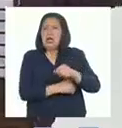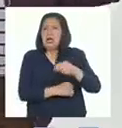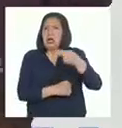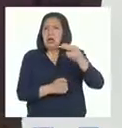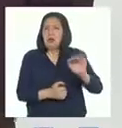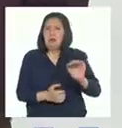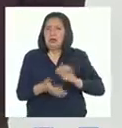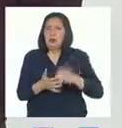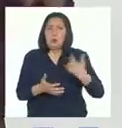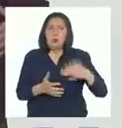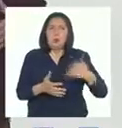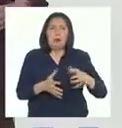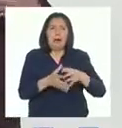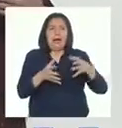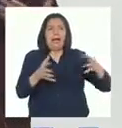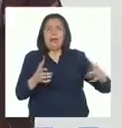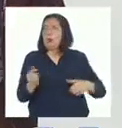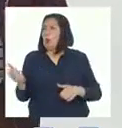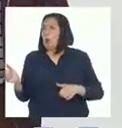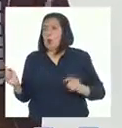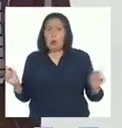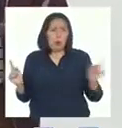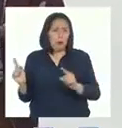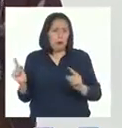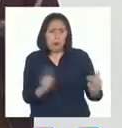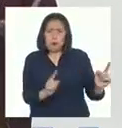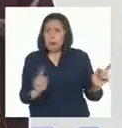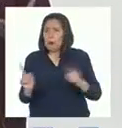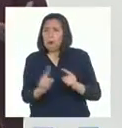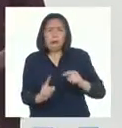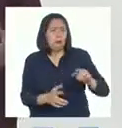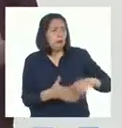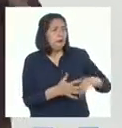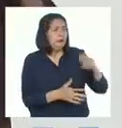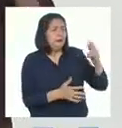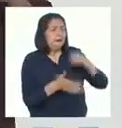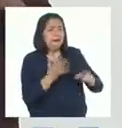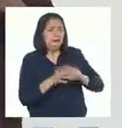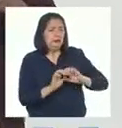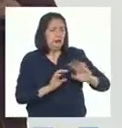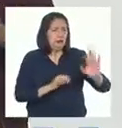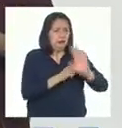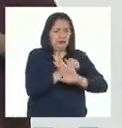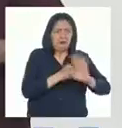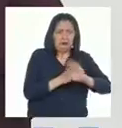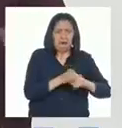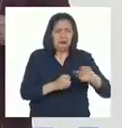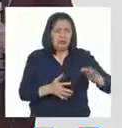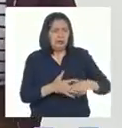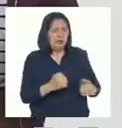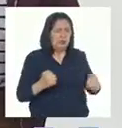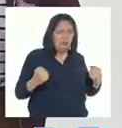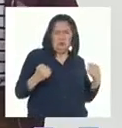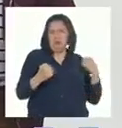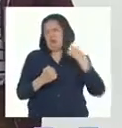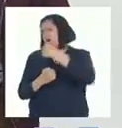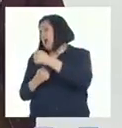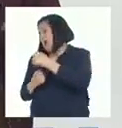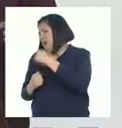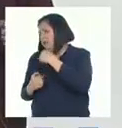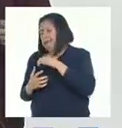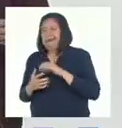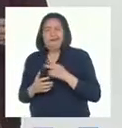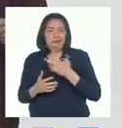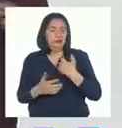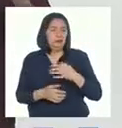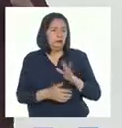Humberto. La pelea crece. Otro alumno de tercer año más grande que todos defiende a Humberto. Le da una poderosa trompada al chico